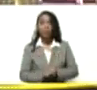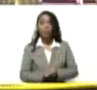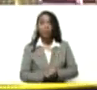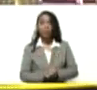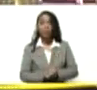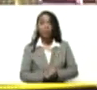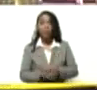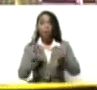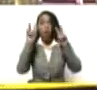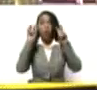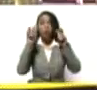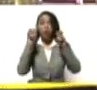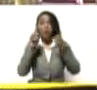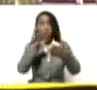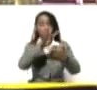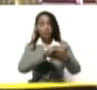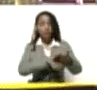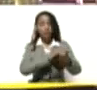Una nueva agenda.